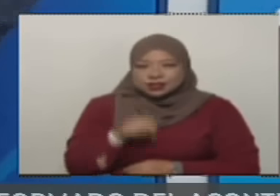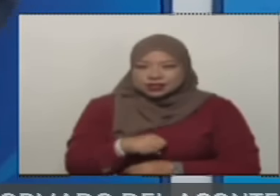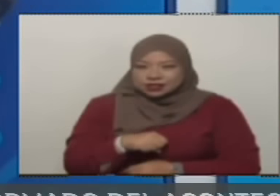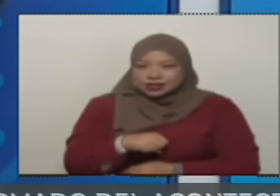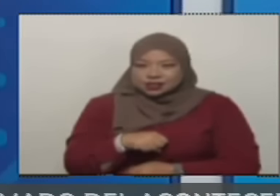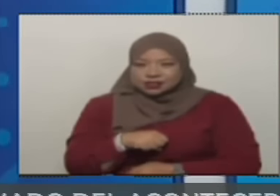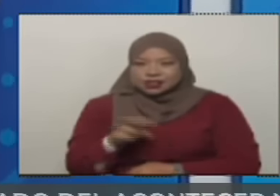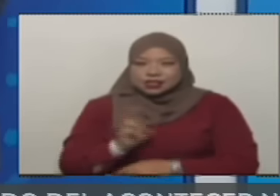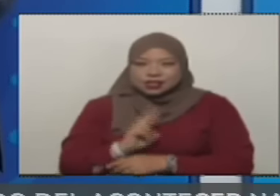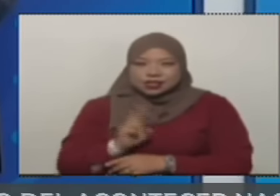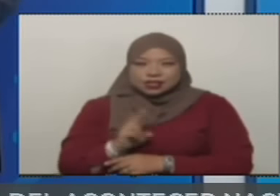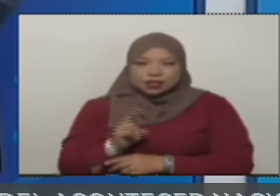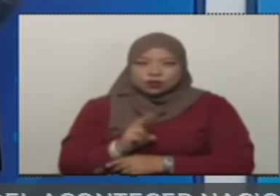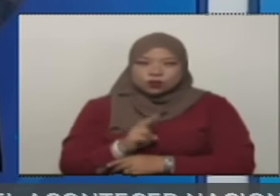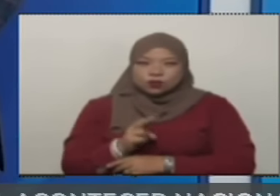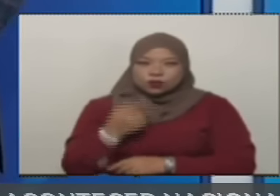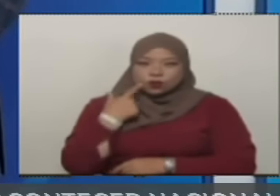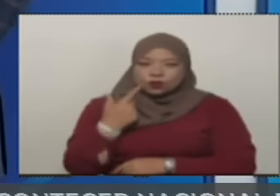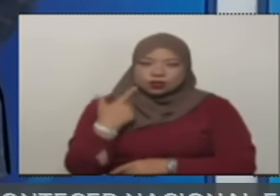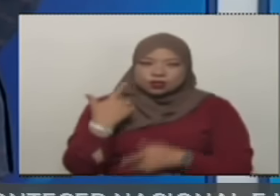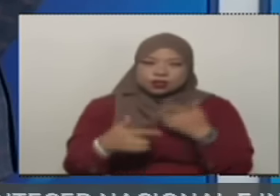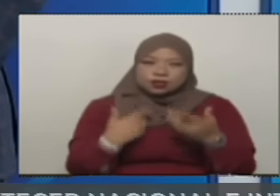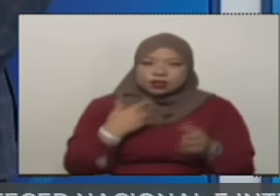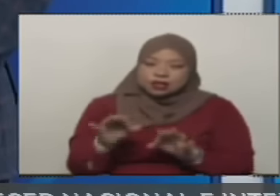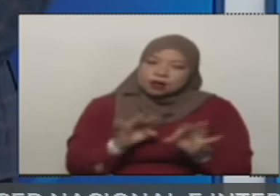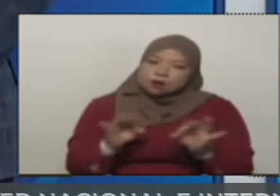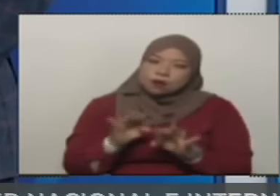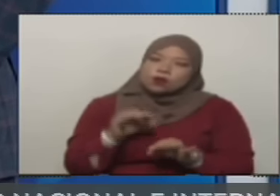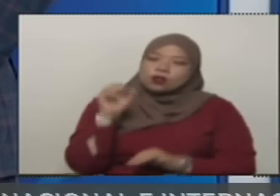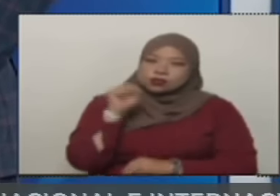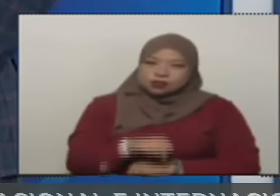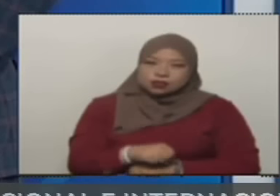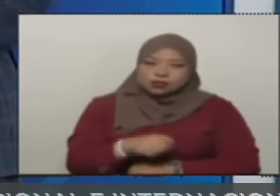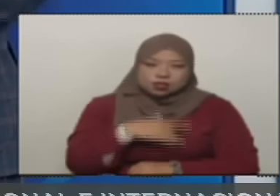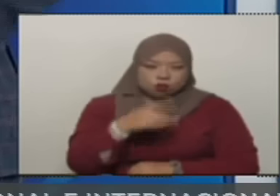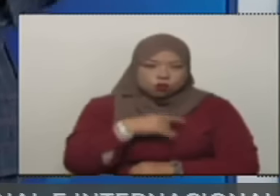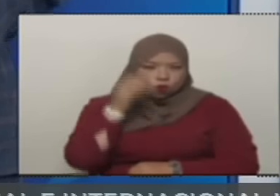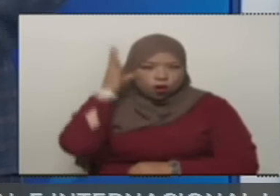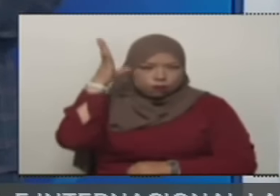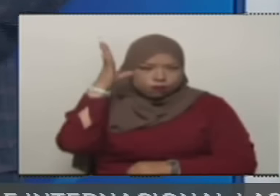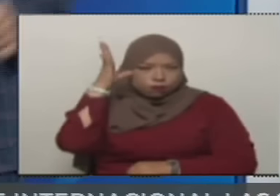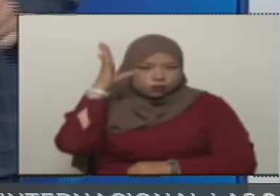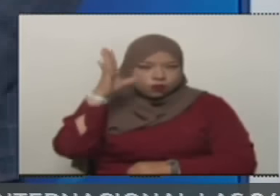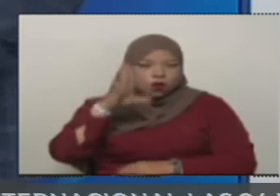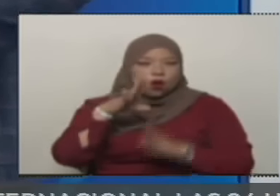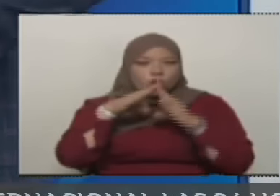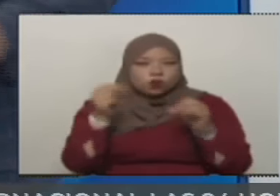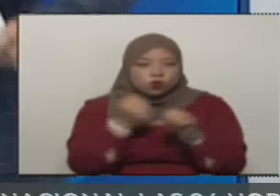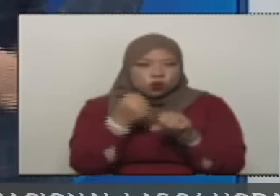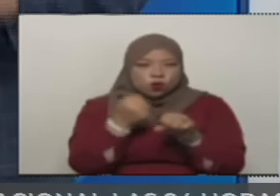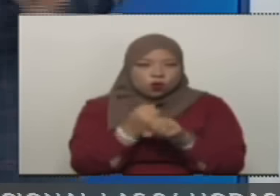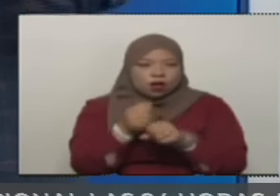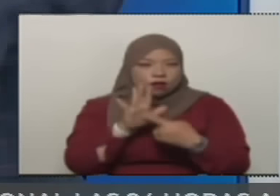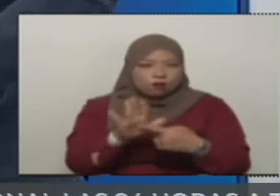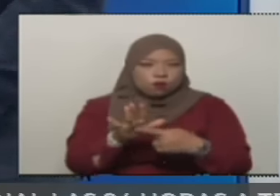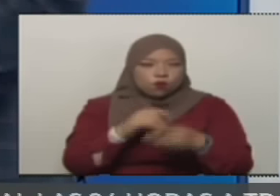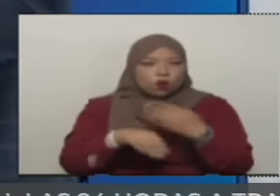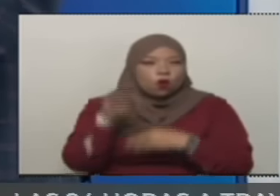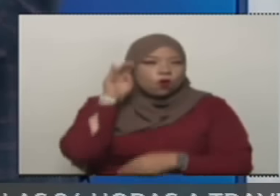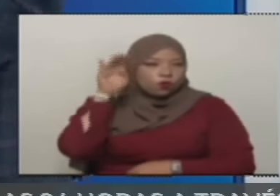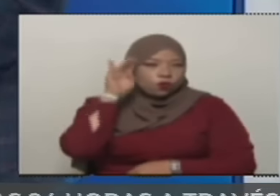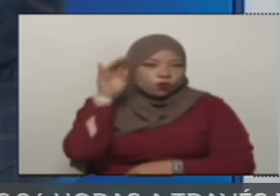de inmediato a ponernos en eso. ¿Te sientes preparado para eso? Claro que sí. ¿Te sientes capacitado para eso? Capacitado para todas las batallas que vengan y seguimos